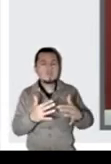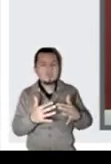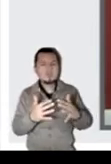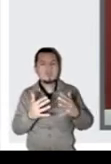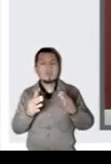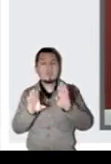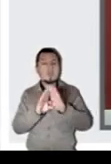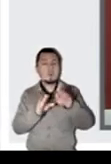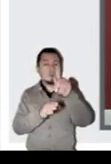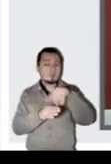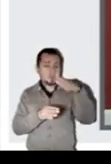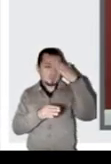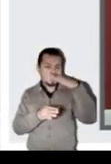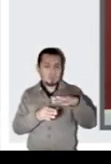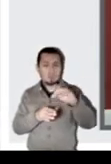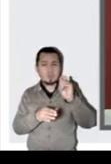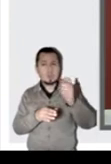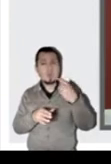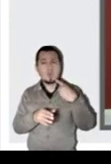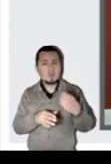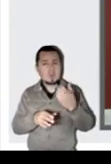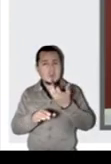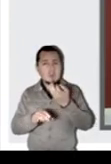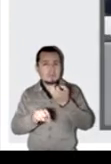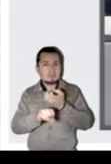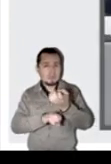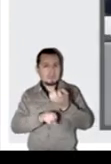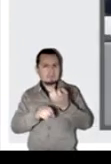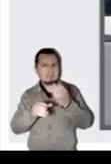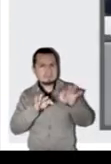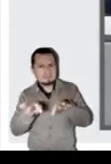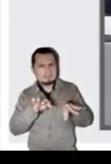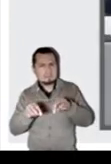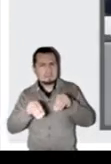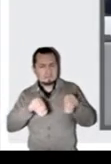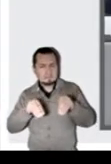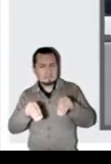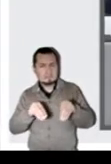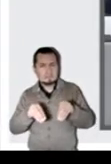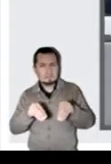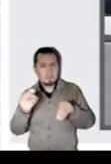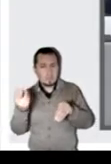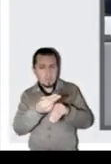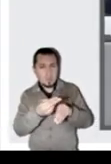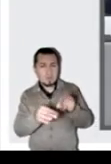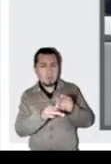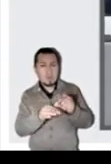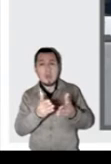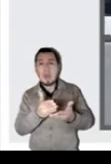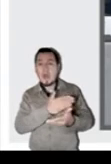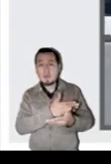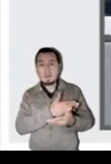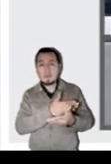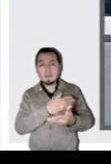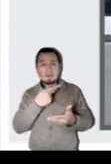porque tanto la lucha del gobierno del estado como usted antes que nada